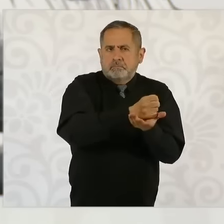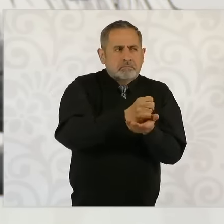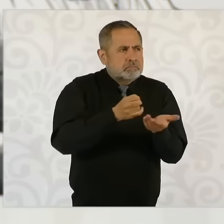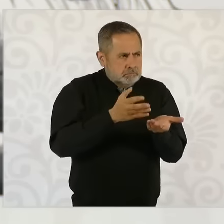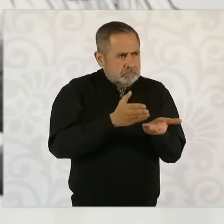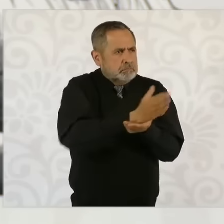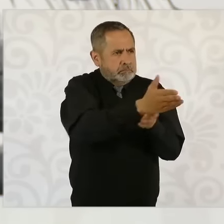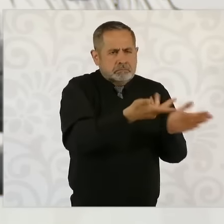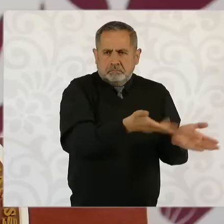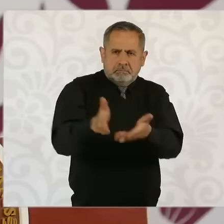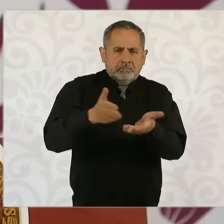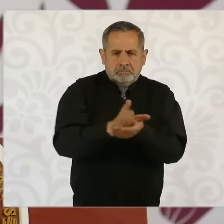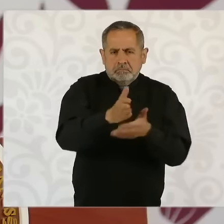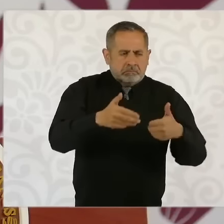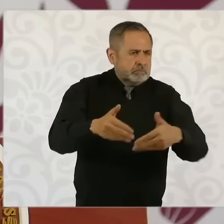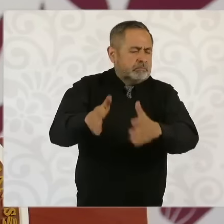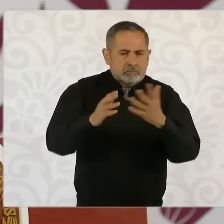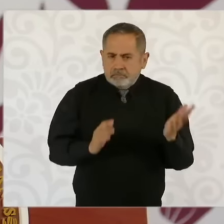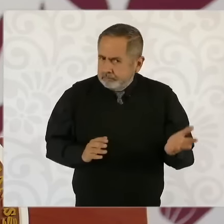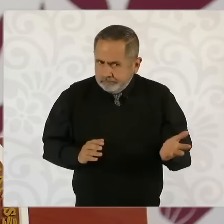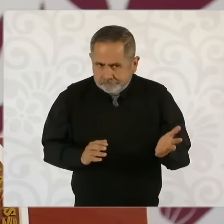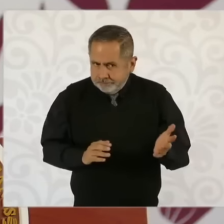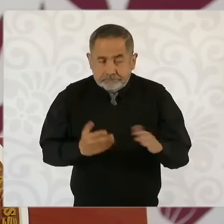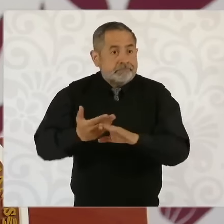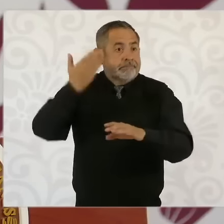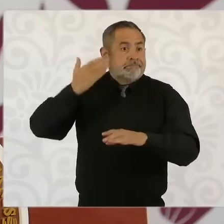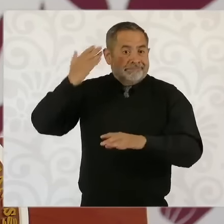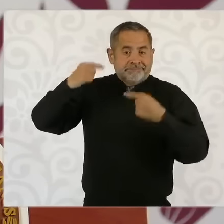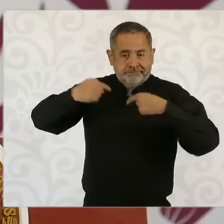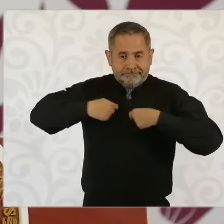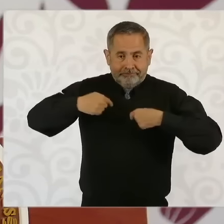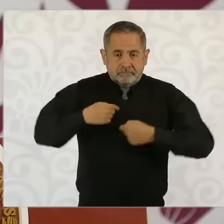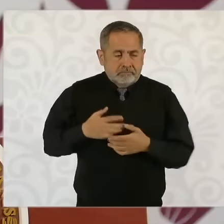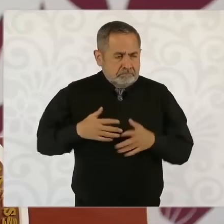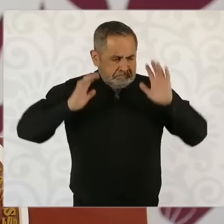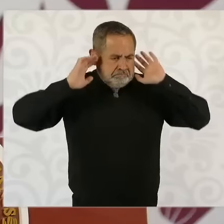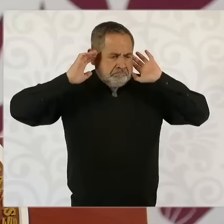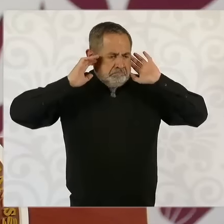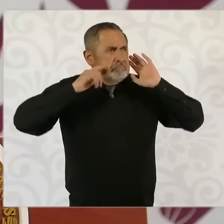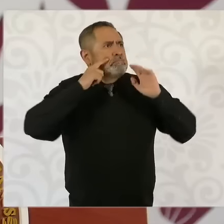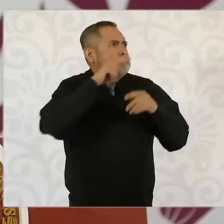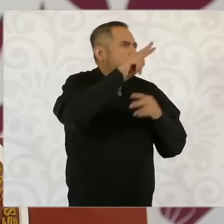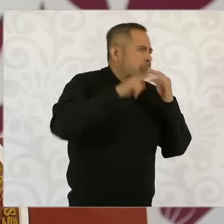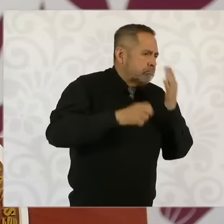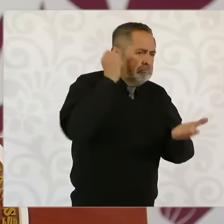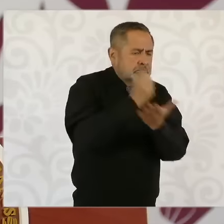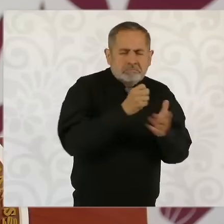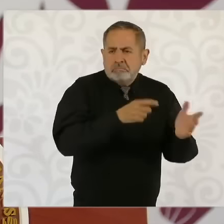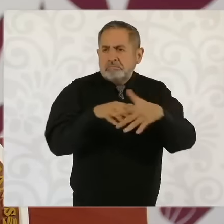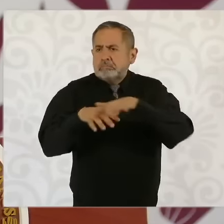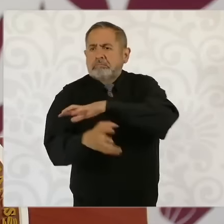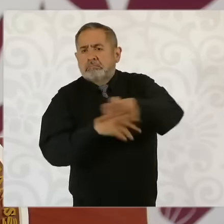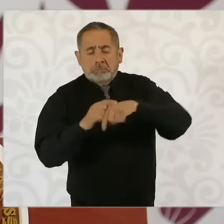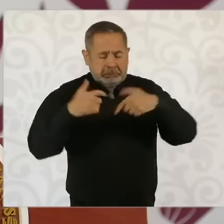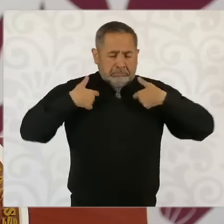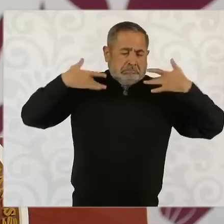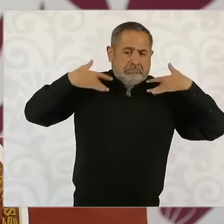Entonces, a veces o antes, los agentes aduanales no se hacían responsables si había una irregularidad. Y ahora queremos